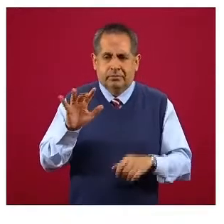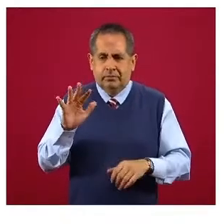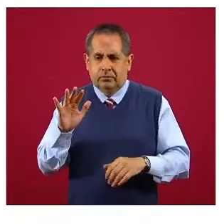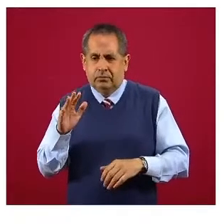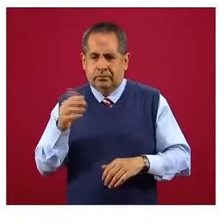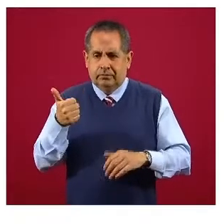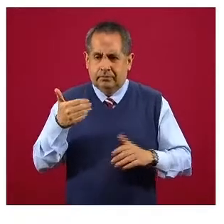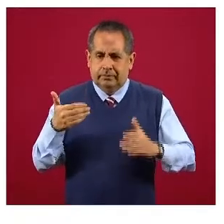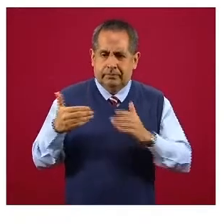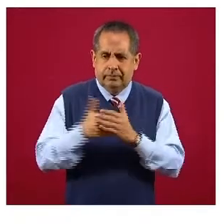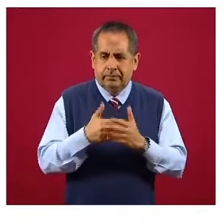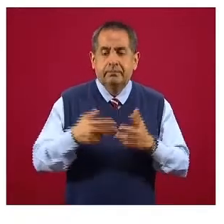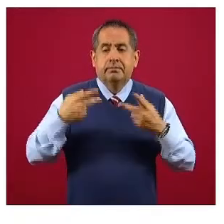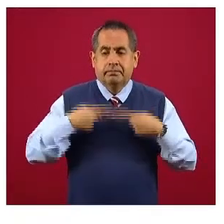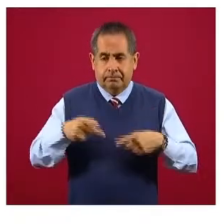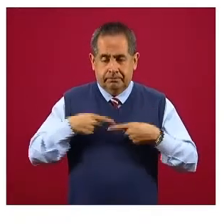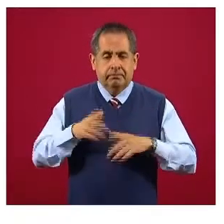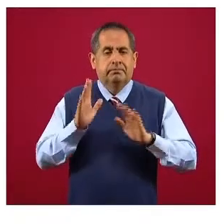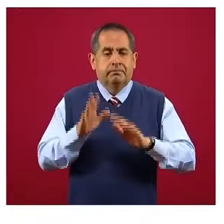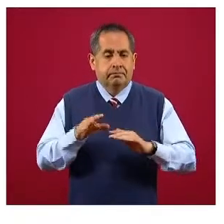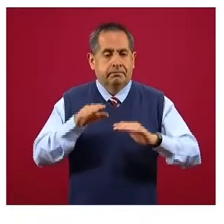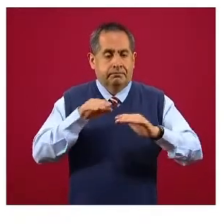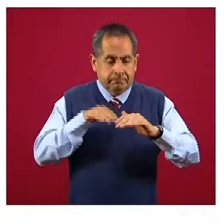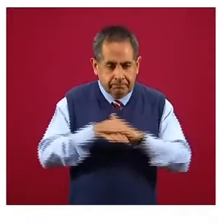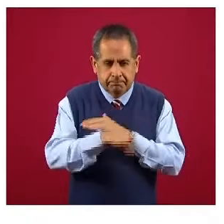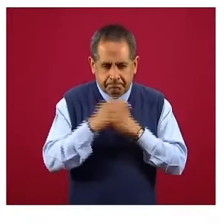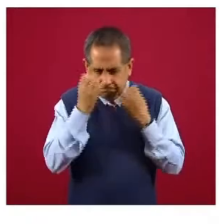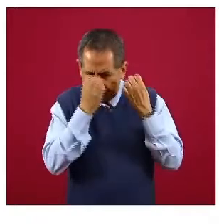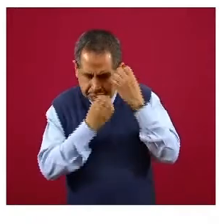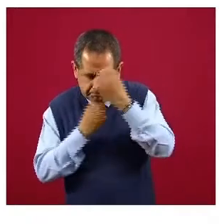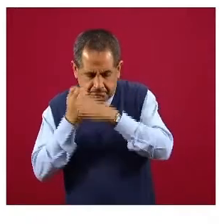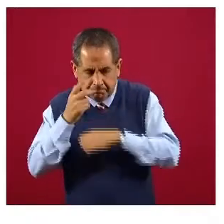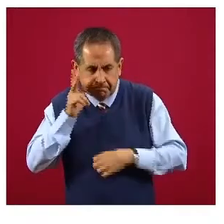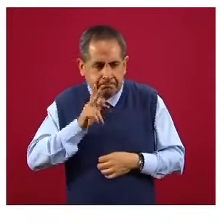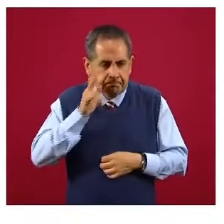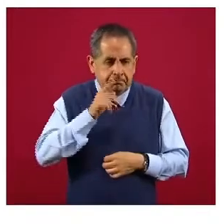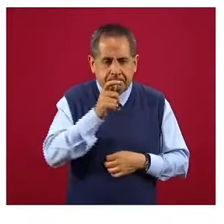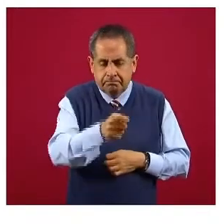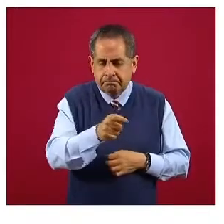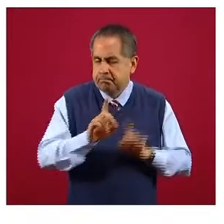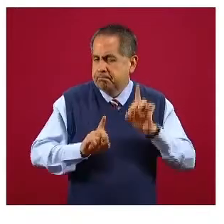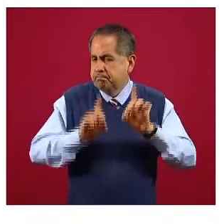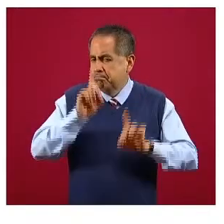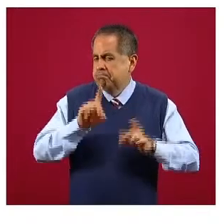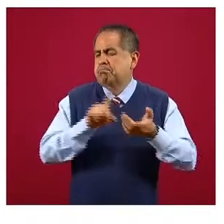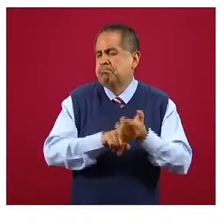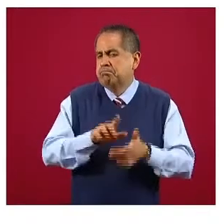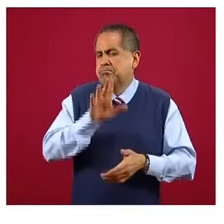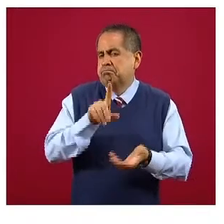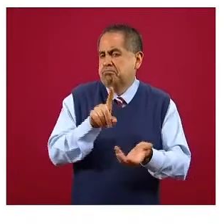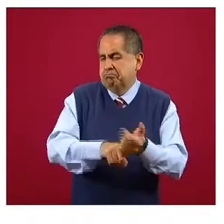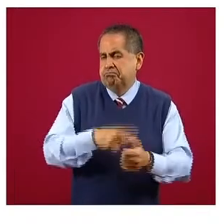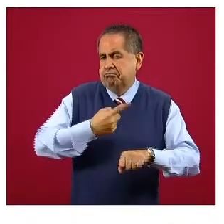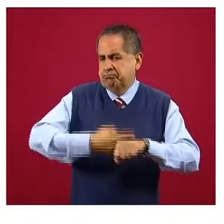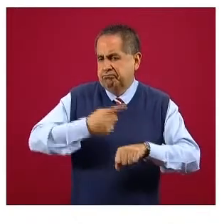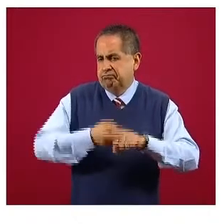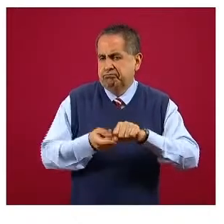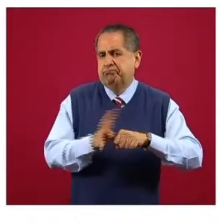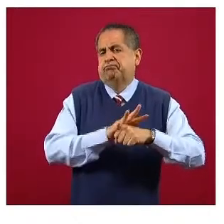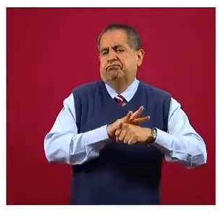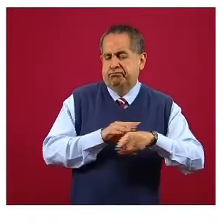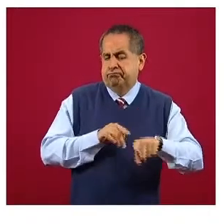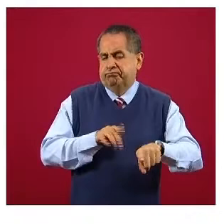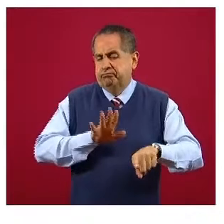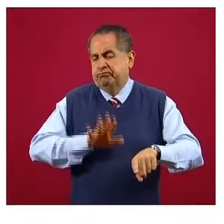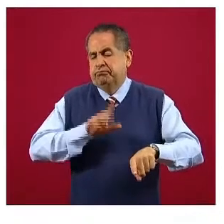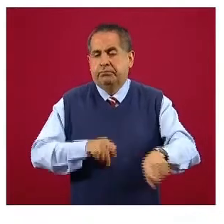756,000 personas que han ingresado a protocolo de estudio por ser casos sospechosos de COVID-19. Y